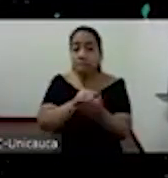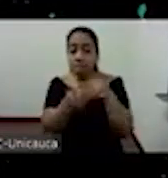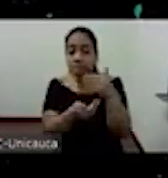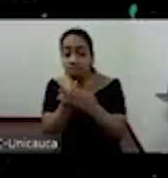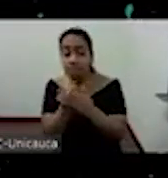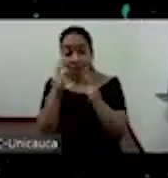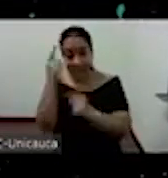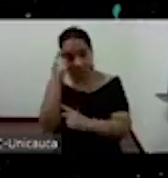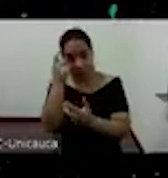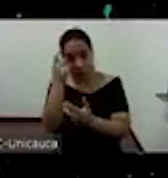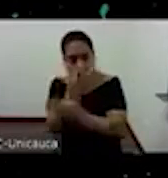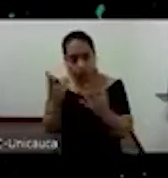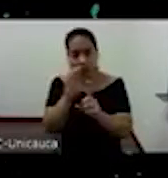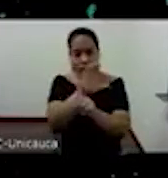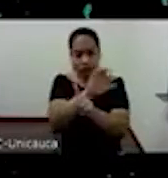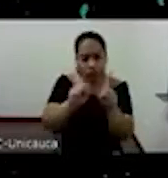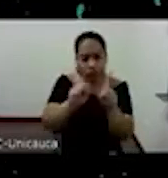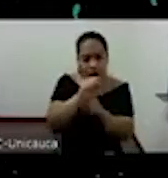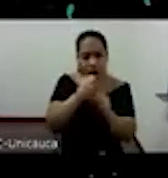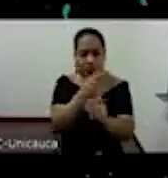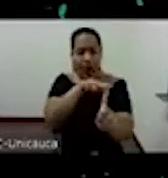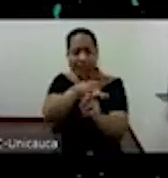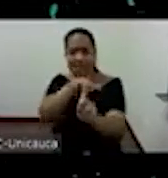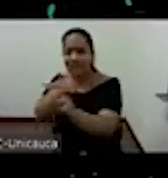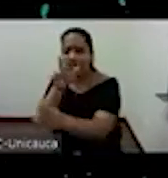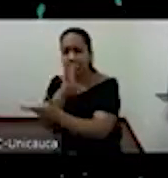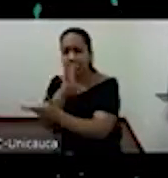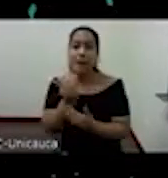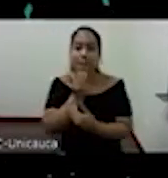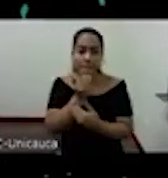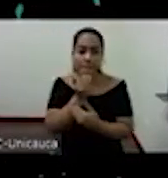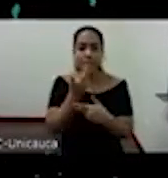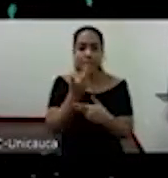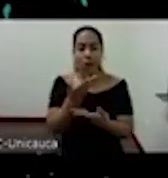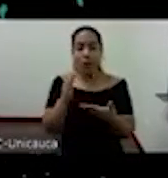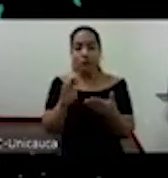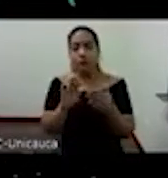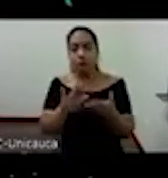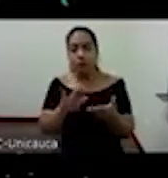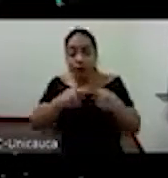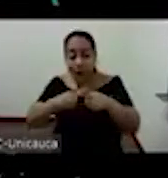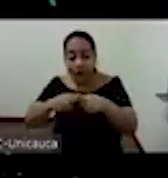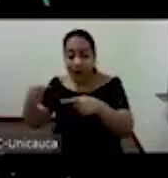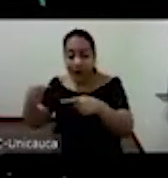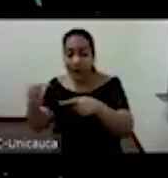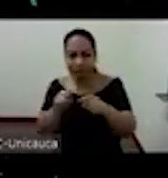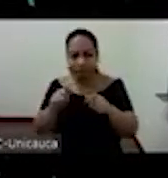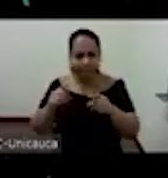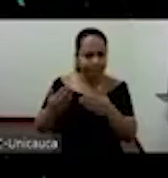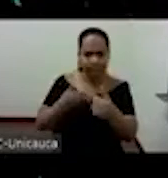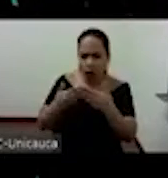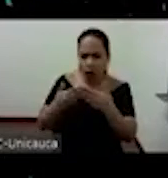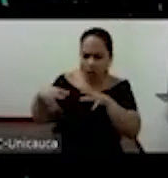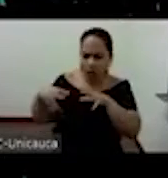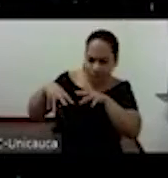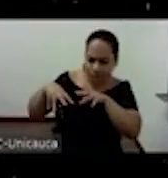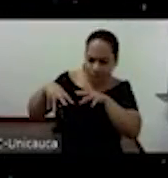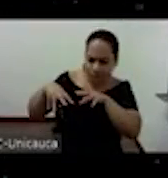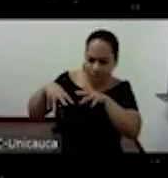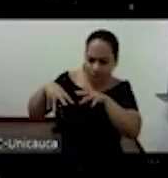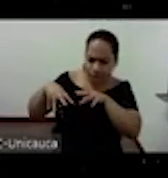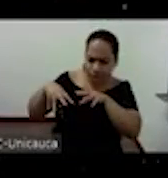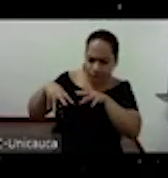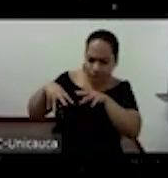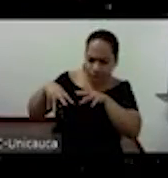los grupos sociales más afectados, por ejemplo, como en el caso del tejido, que ha sobrevivido a la conquista y al colonialismo,